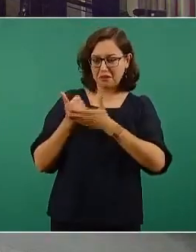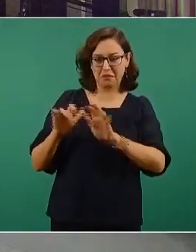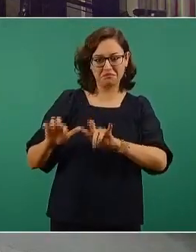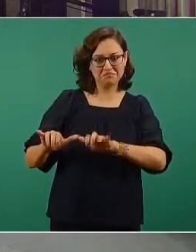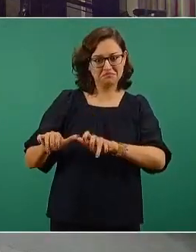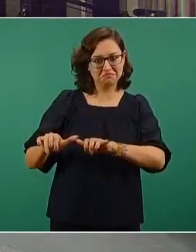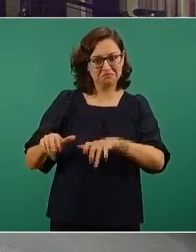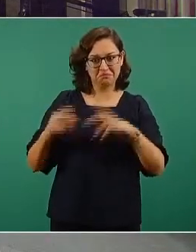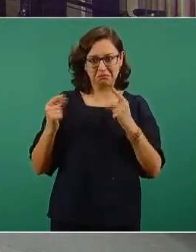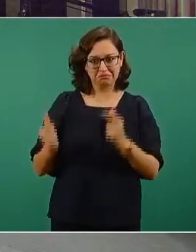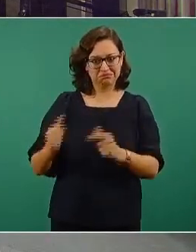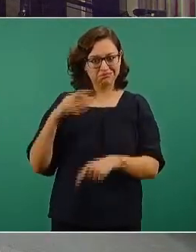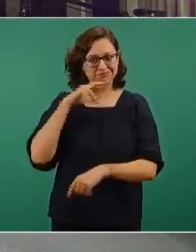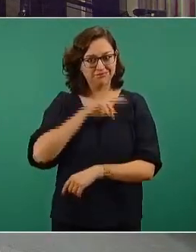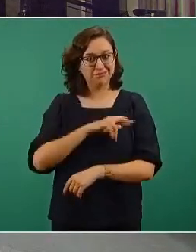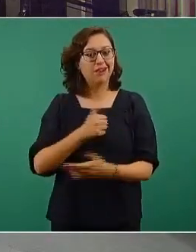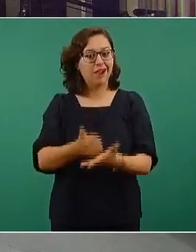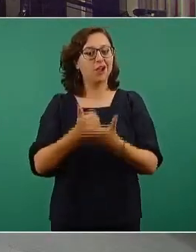¿Ayudan o no ayudan?